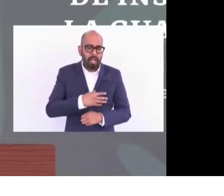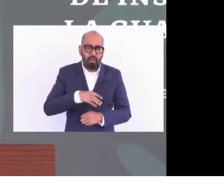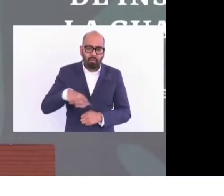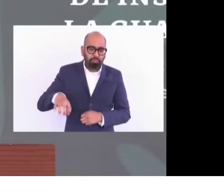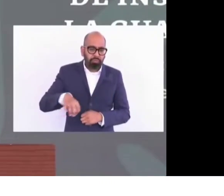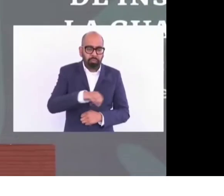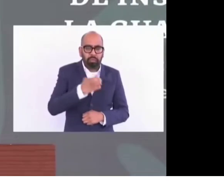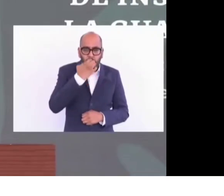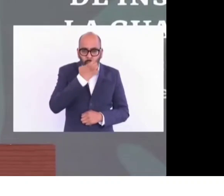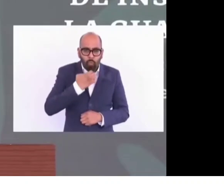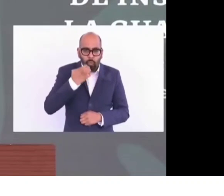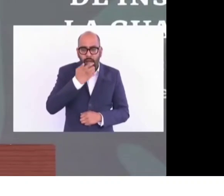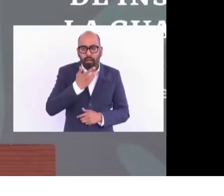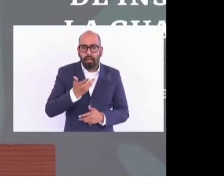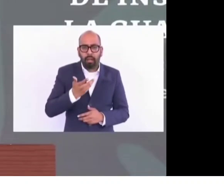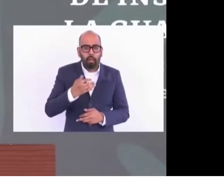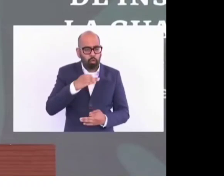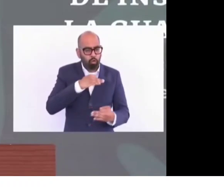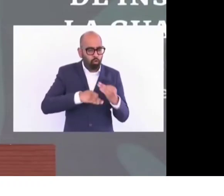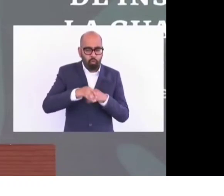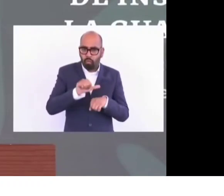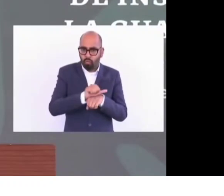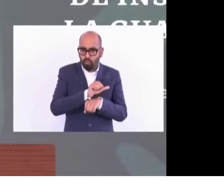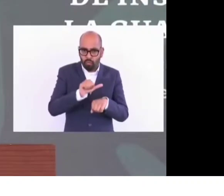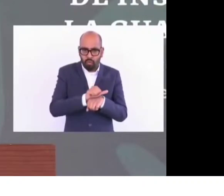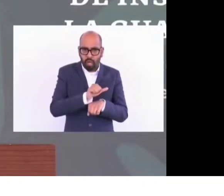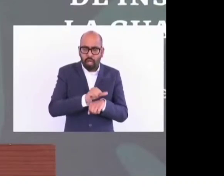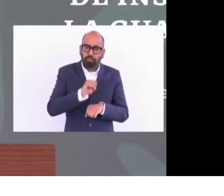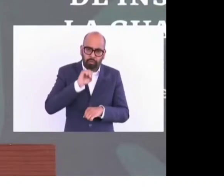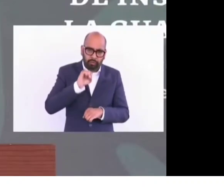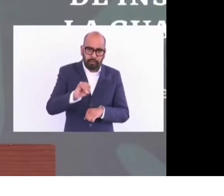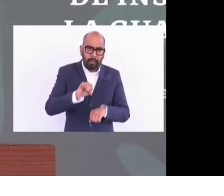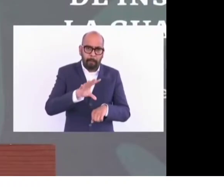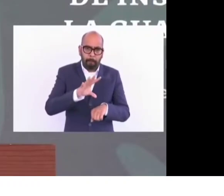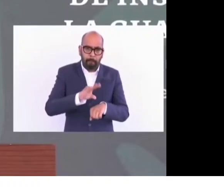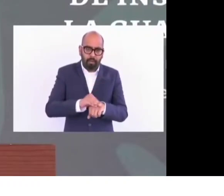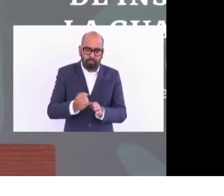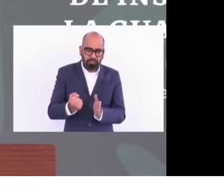escuela, todos los vamos a regularizar.